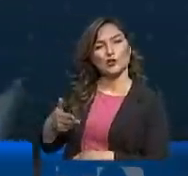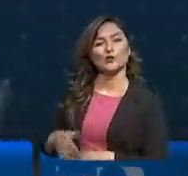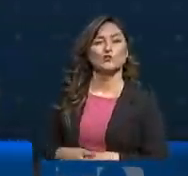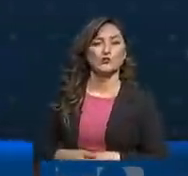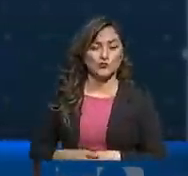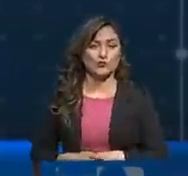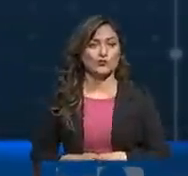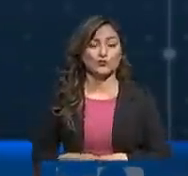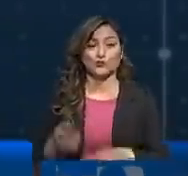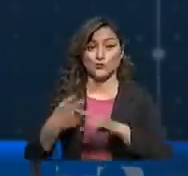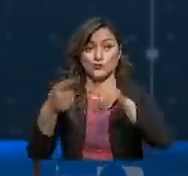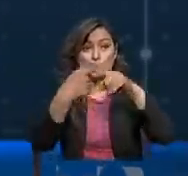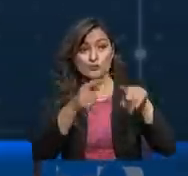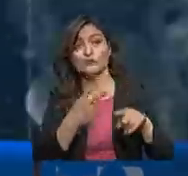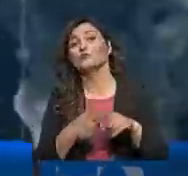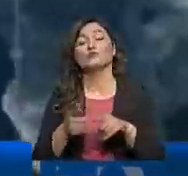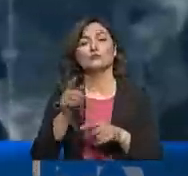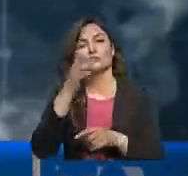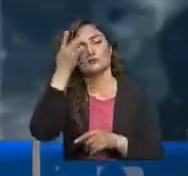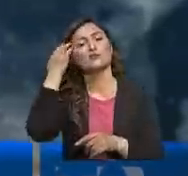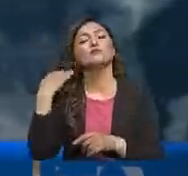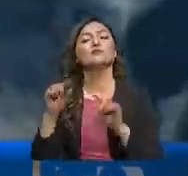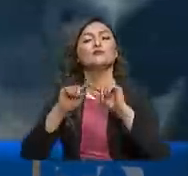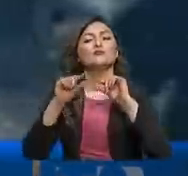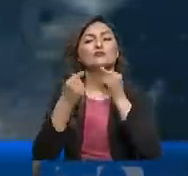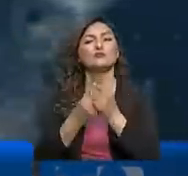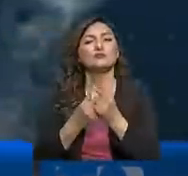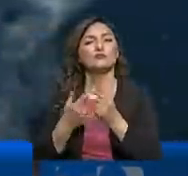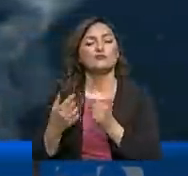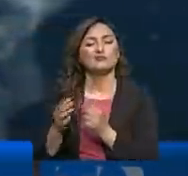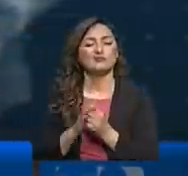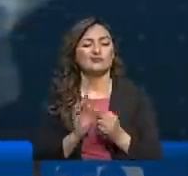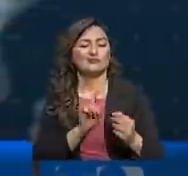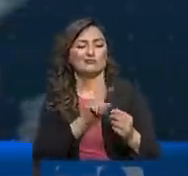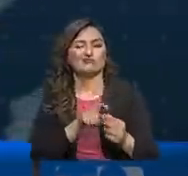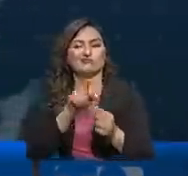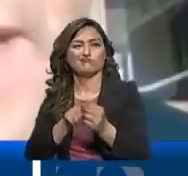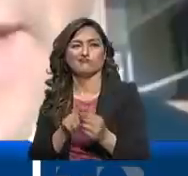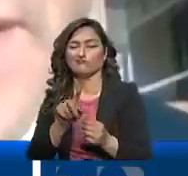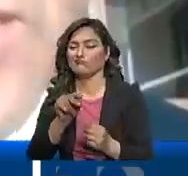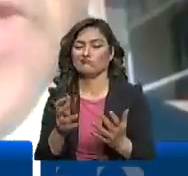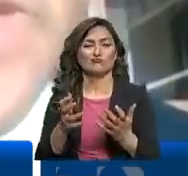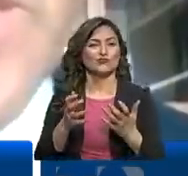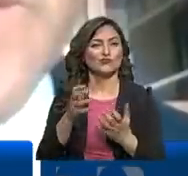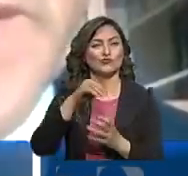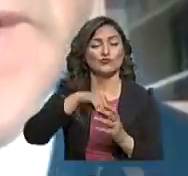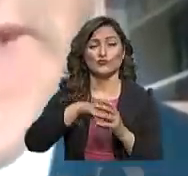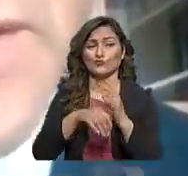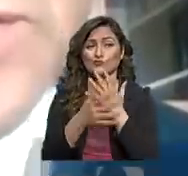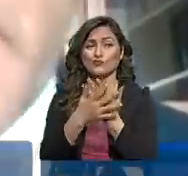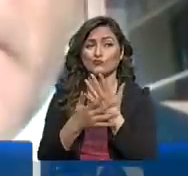la inconformidad de varias células que nacieron de JL y que no se han querido unir ni a Fito ni a Junior. Y al interior de los